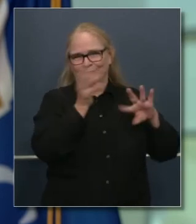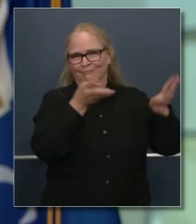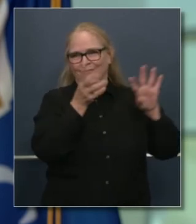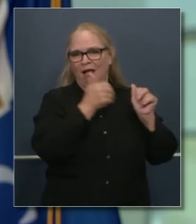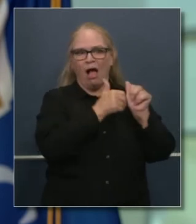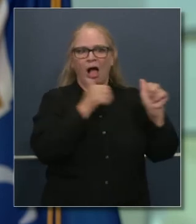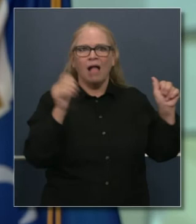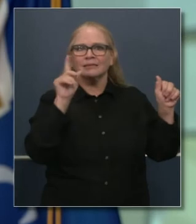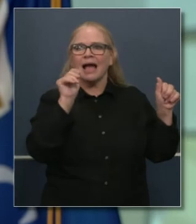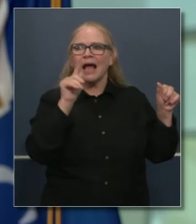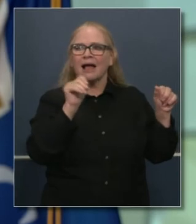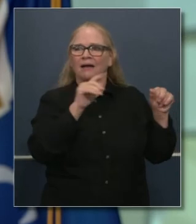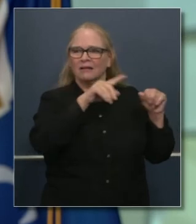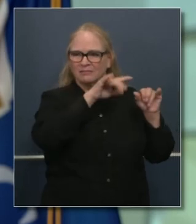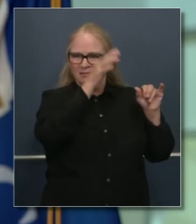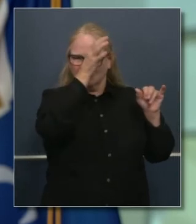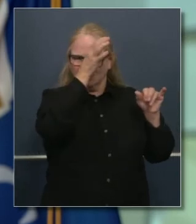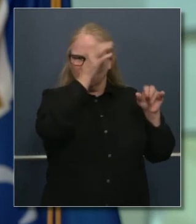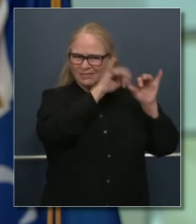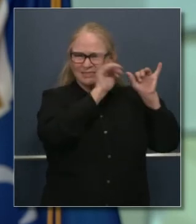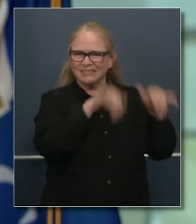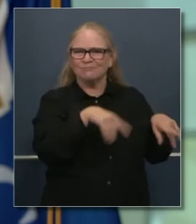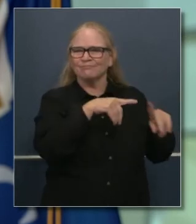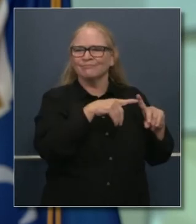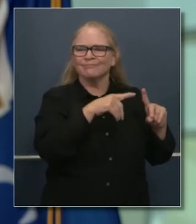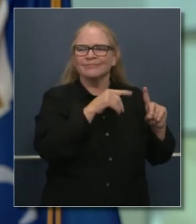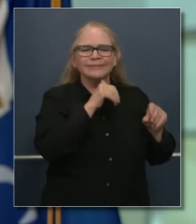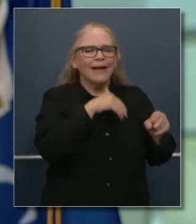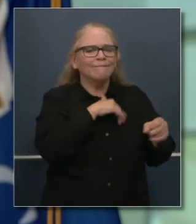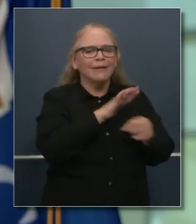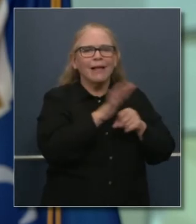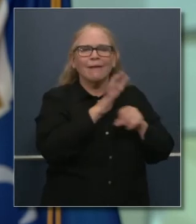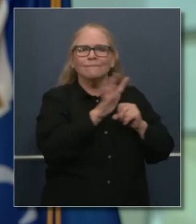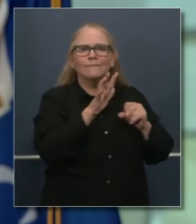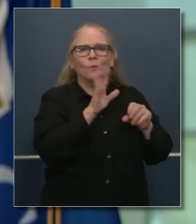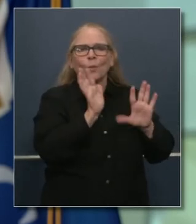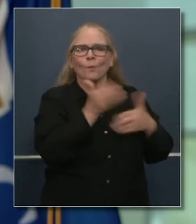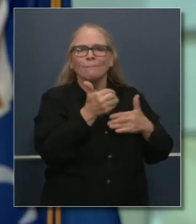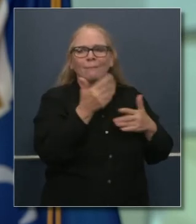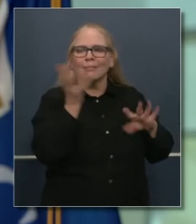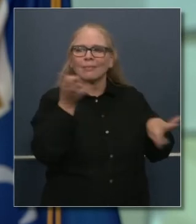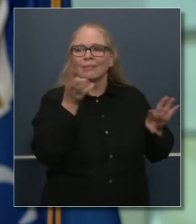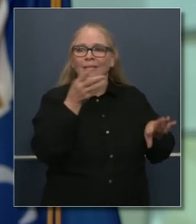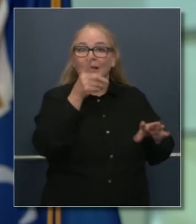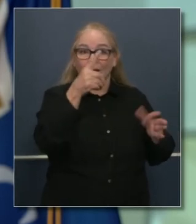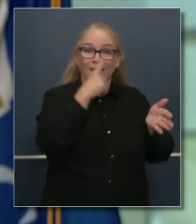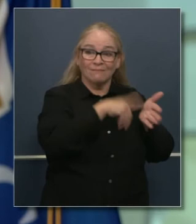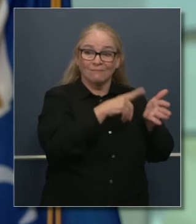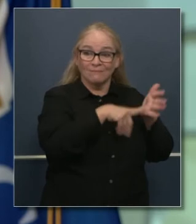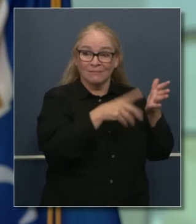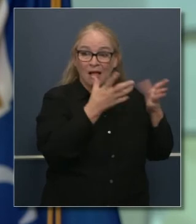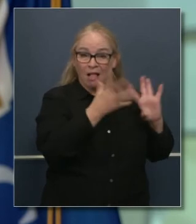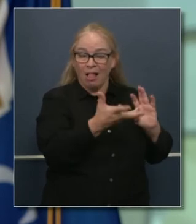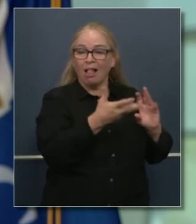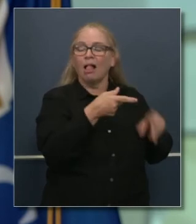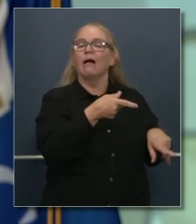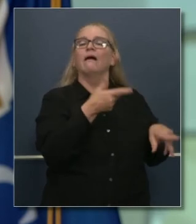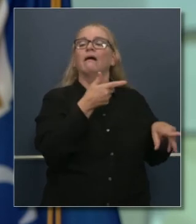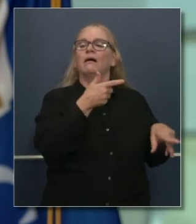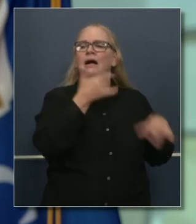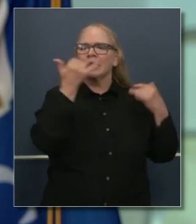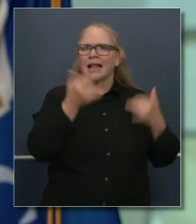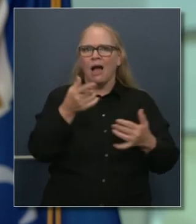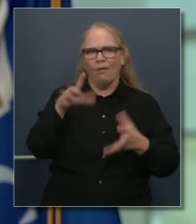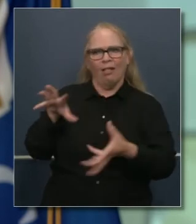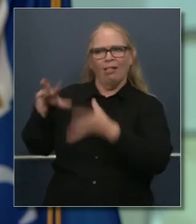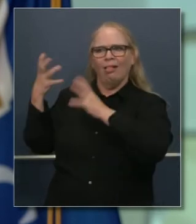números a la baja hace algunas semanas entonces ahora está hablando de una investigación debido a esta